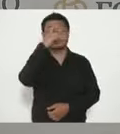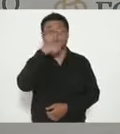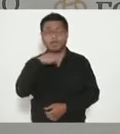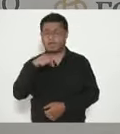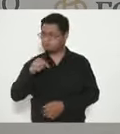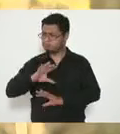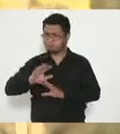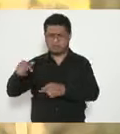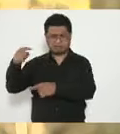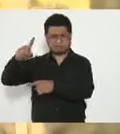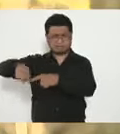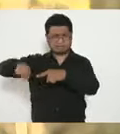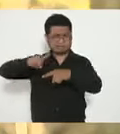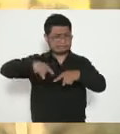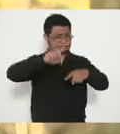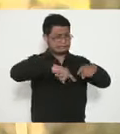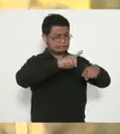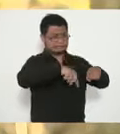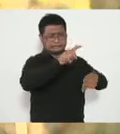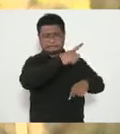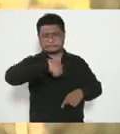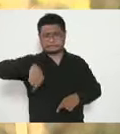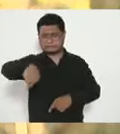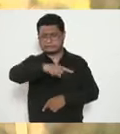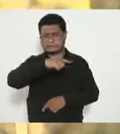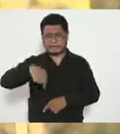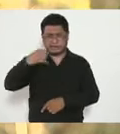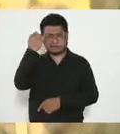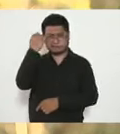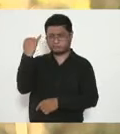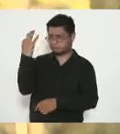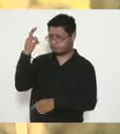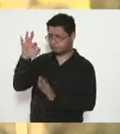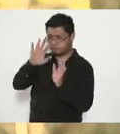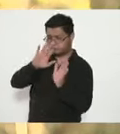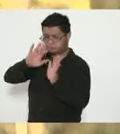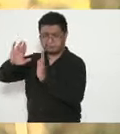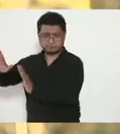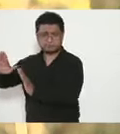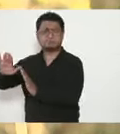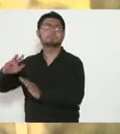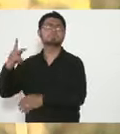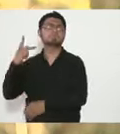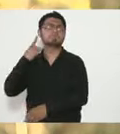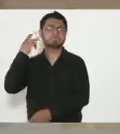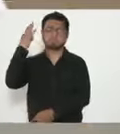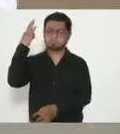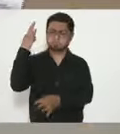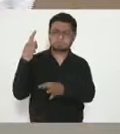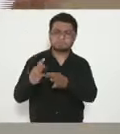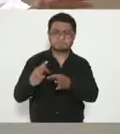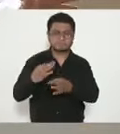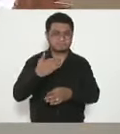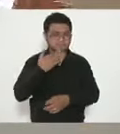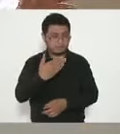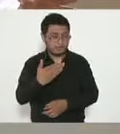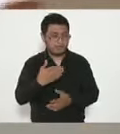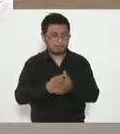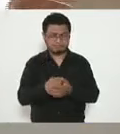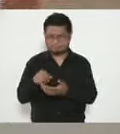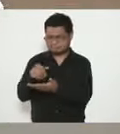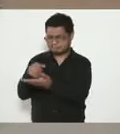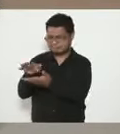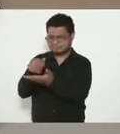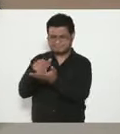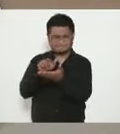filas y hacer realidad la democracia, desterrar